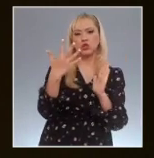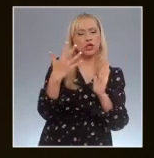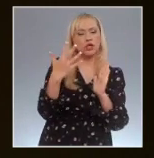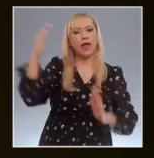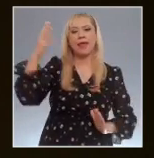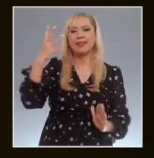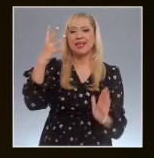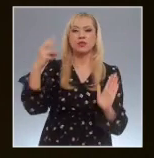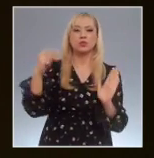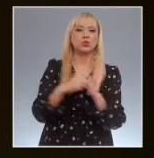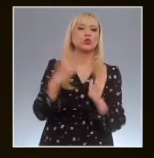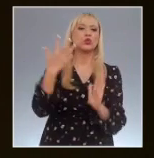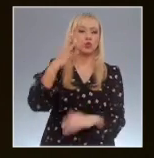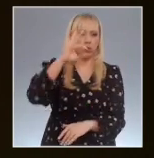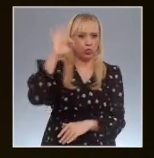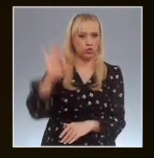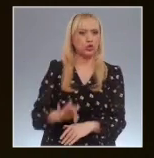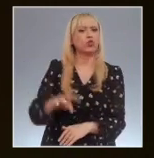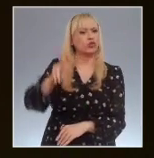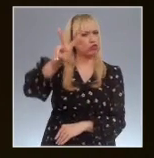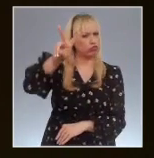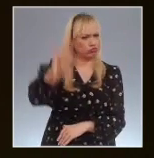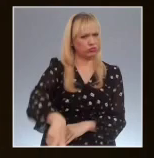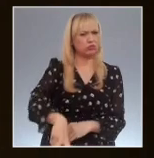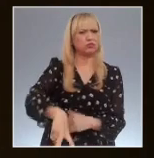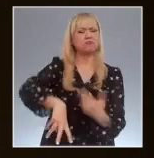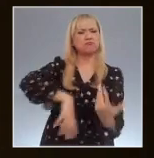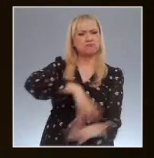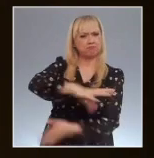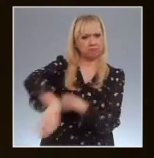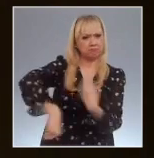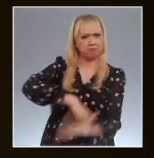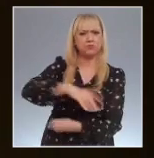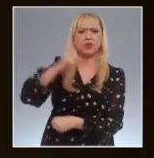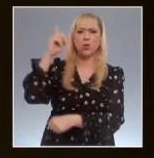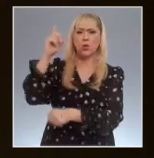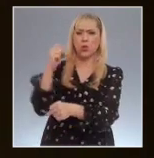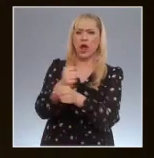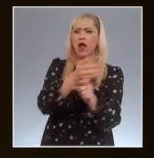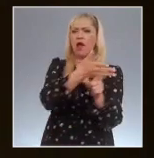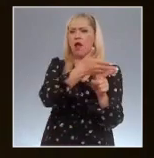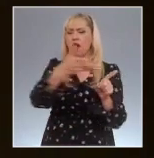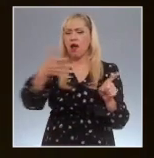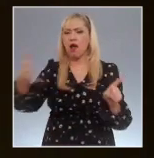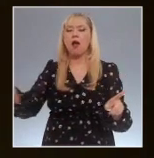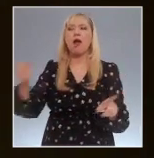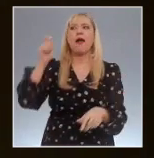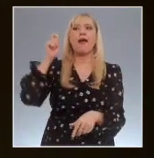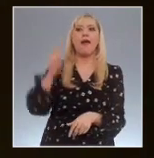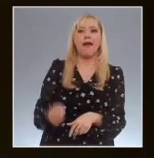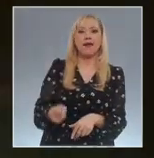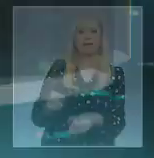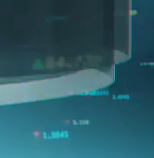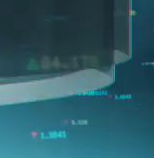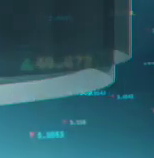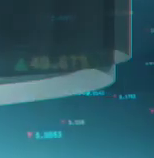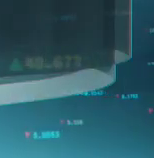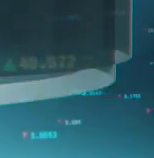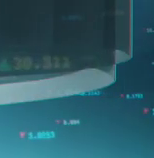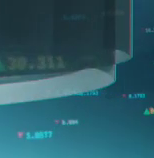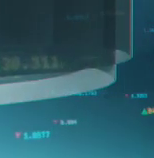3.5% real anual, con un sesgo hacia la parte superior del rango.